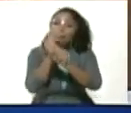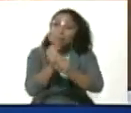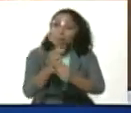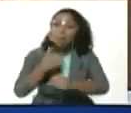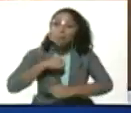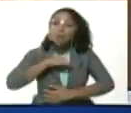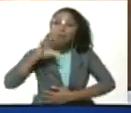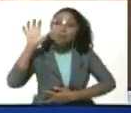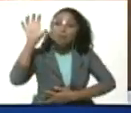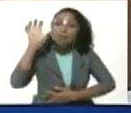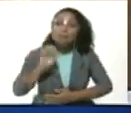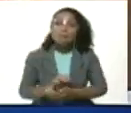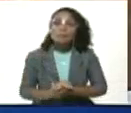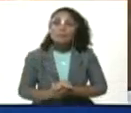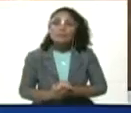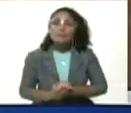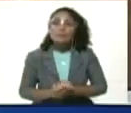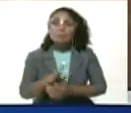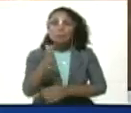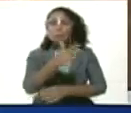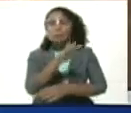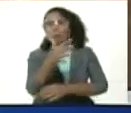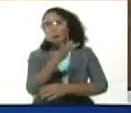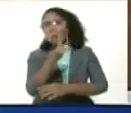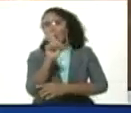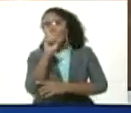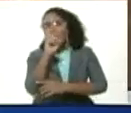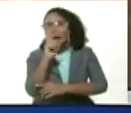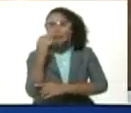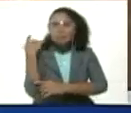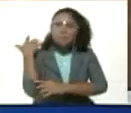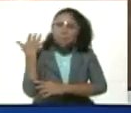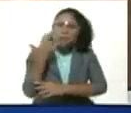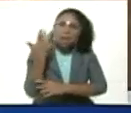patria. Hace unos años o décadas,